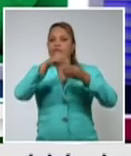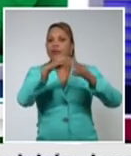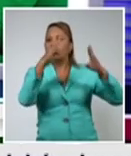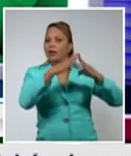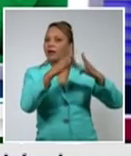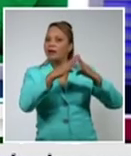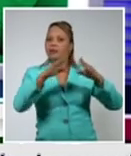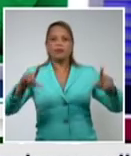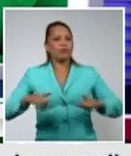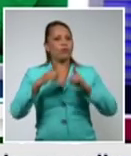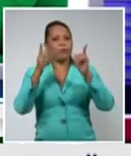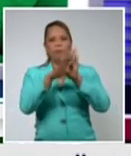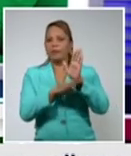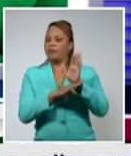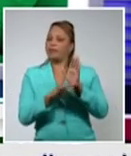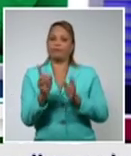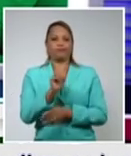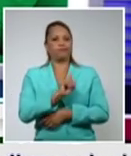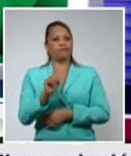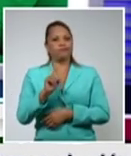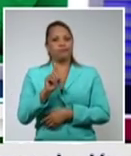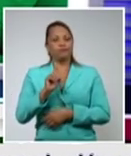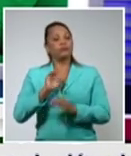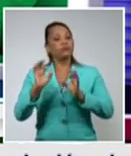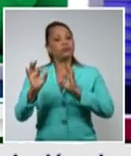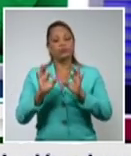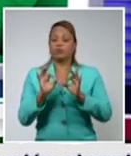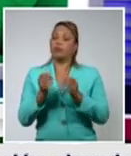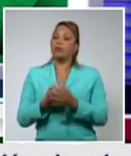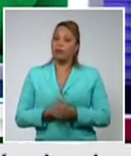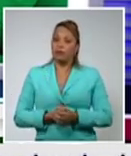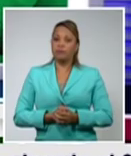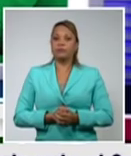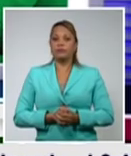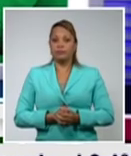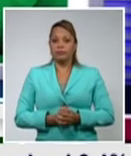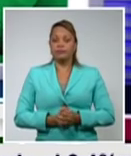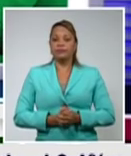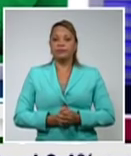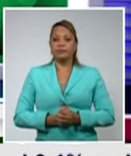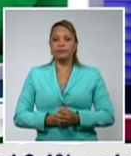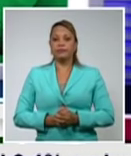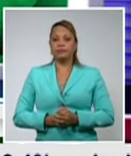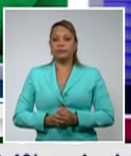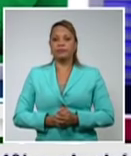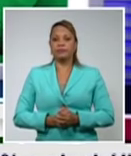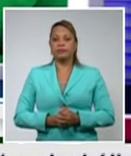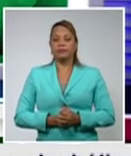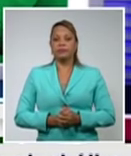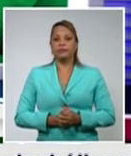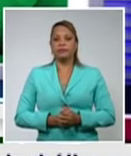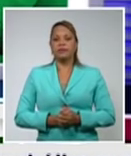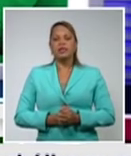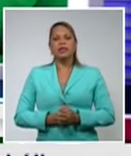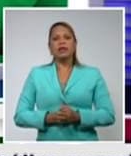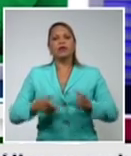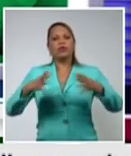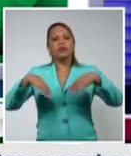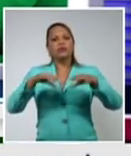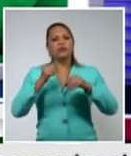con las medidas de protección, de restricción que tienen que tener. Ya con este comportamiento ayer